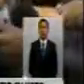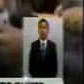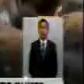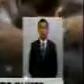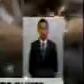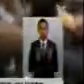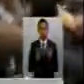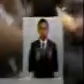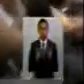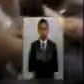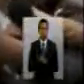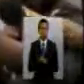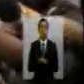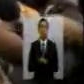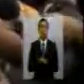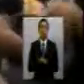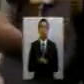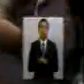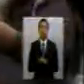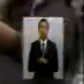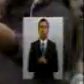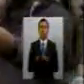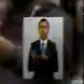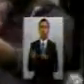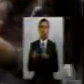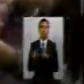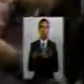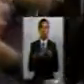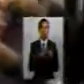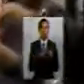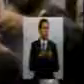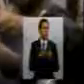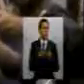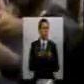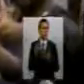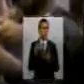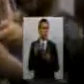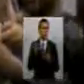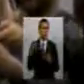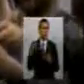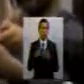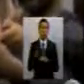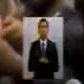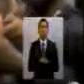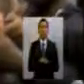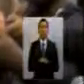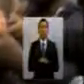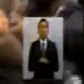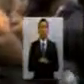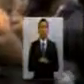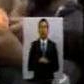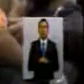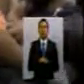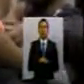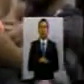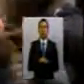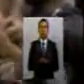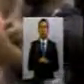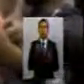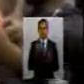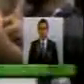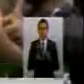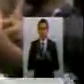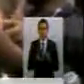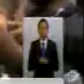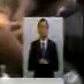¿Ahí? ¿Cómo ve esta jornada, vicepresidente, por favor? Y si esta se considera como un plebiscito en esta jornada. Bueno, esta es